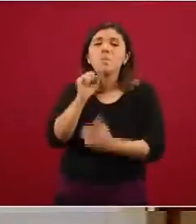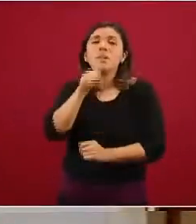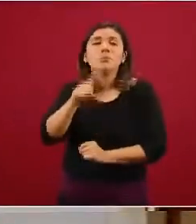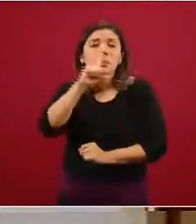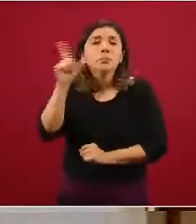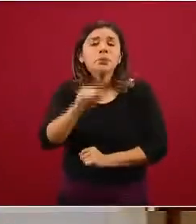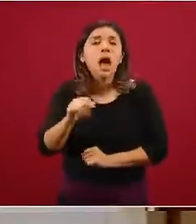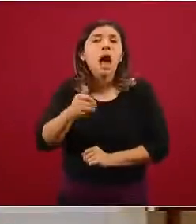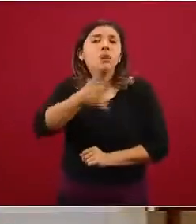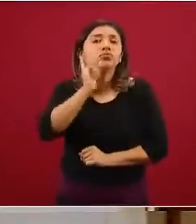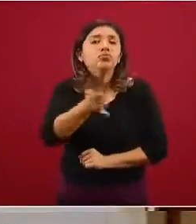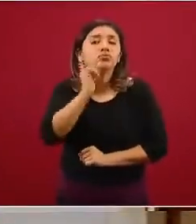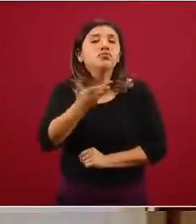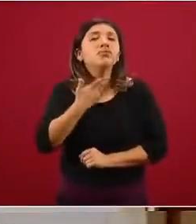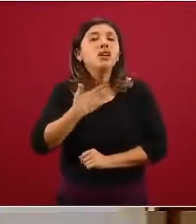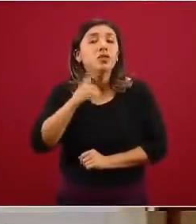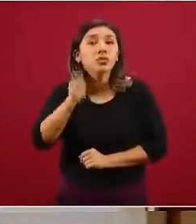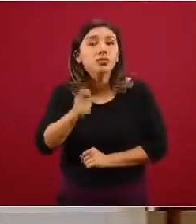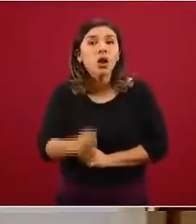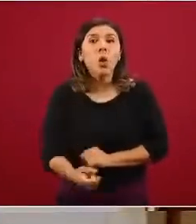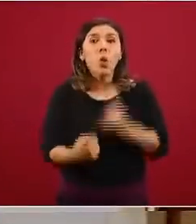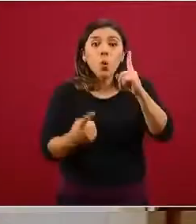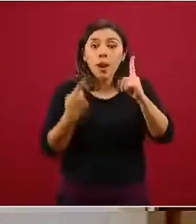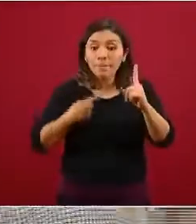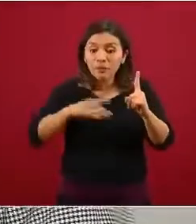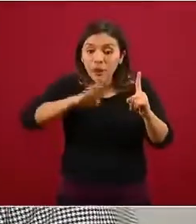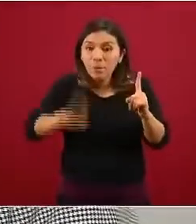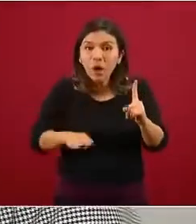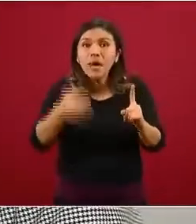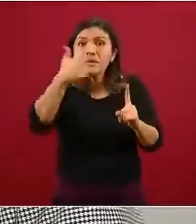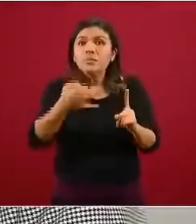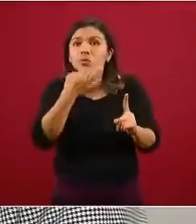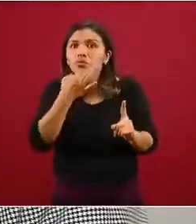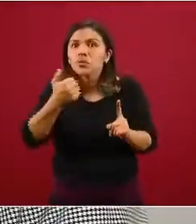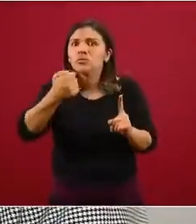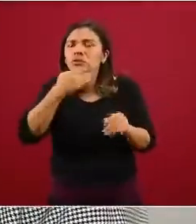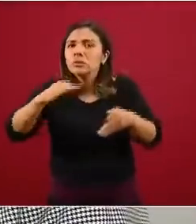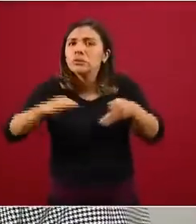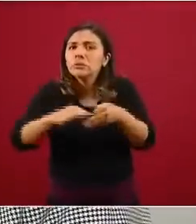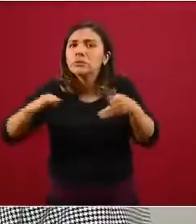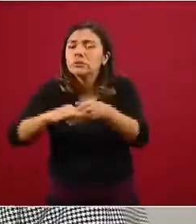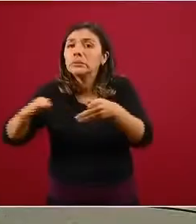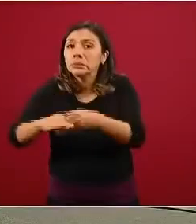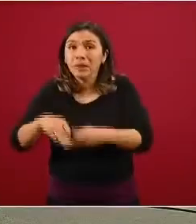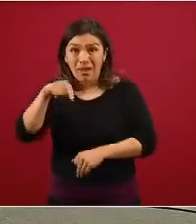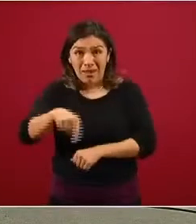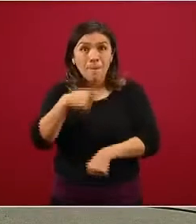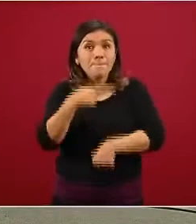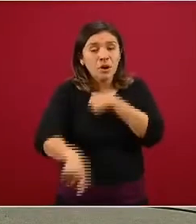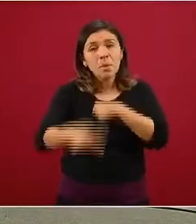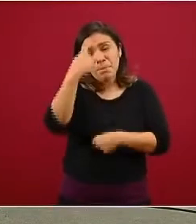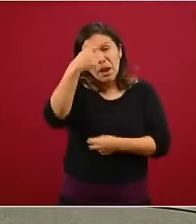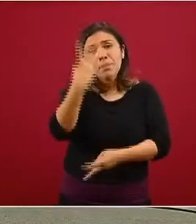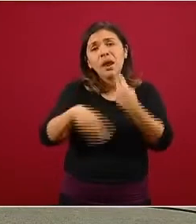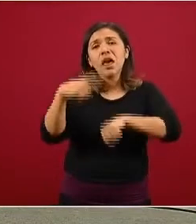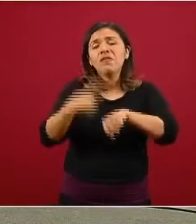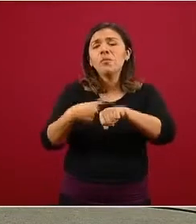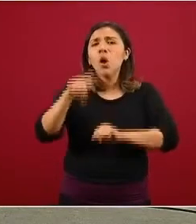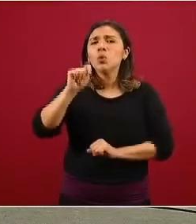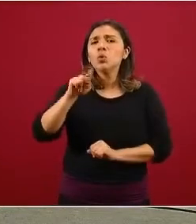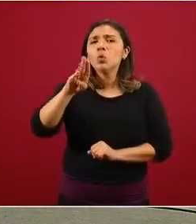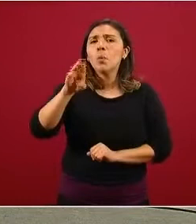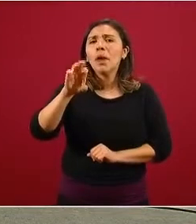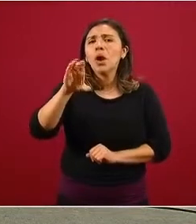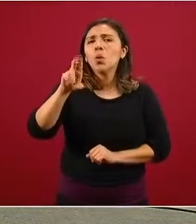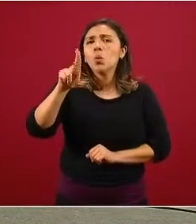con el alcohol. Esto significa una cada 6 minutos. Es un factor de riesgo directo para la tuberculosis, el